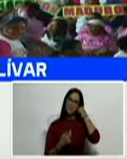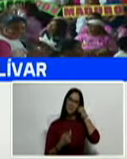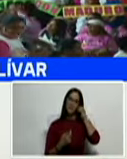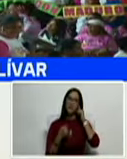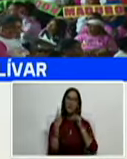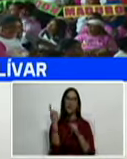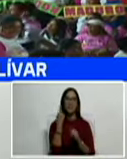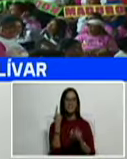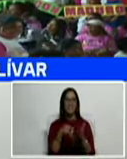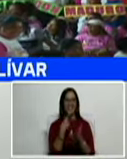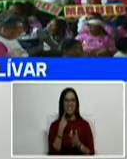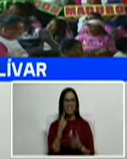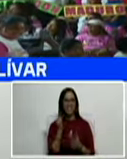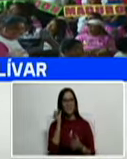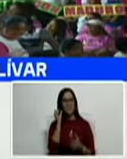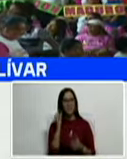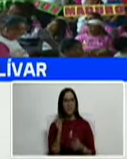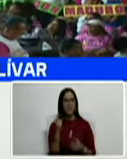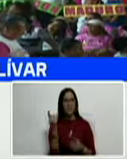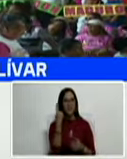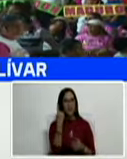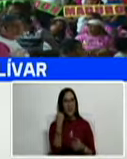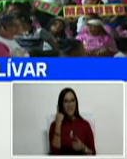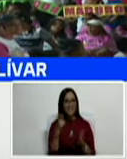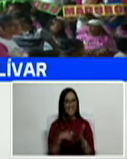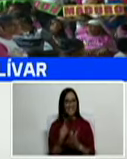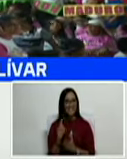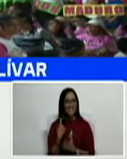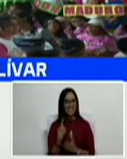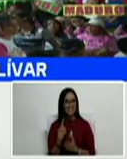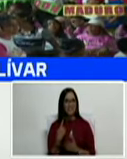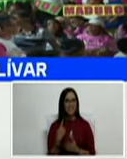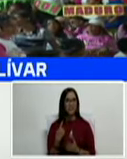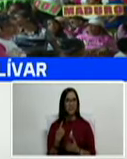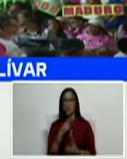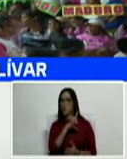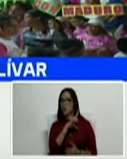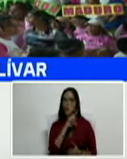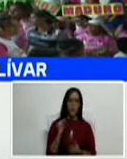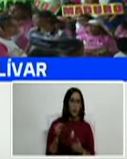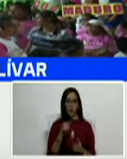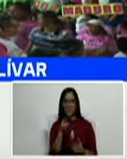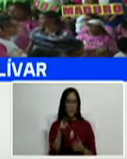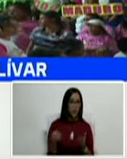Una sola vez, dice aquí una muchacha. Una sola vez. No te lo repito.